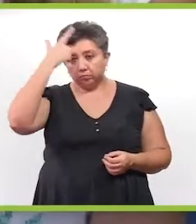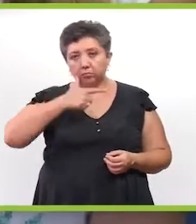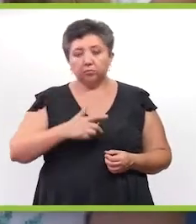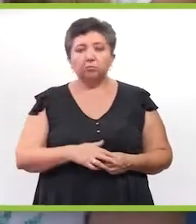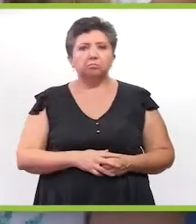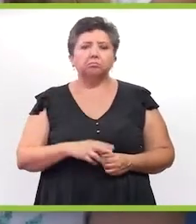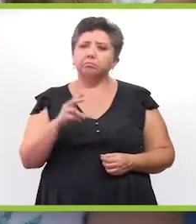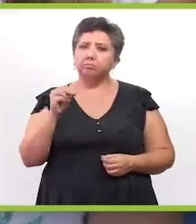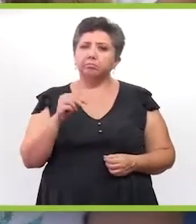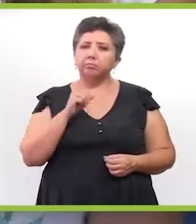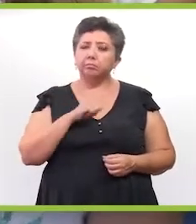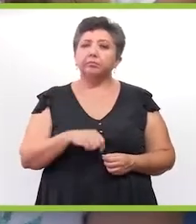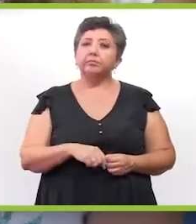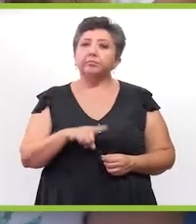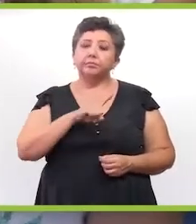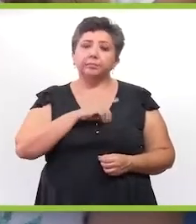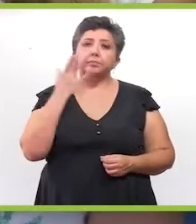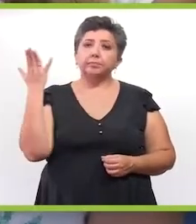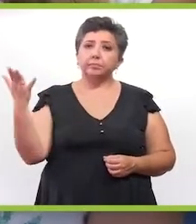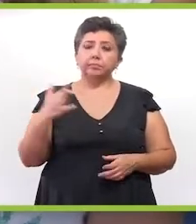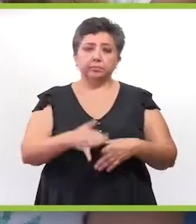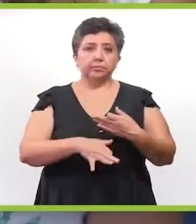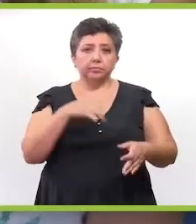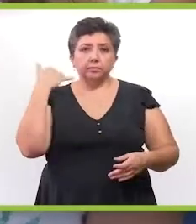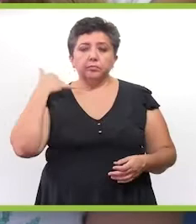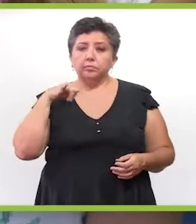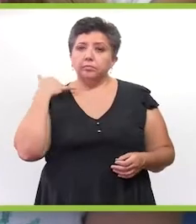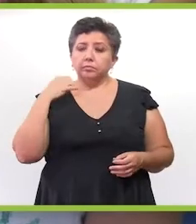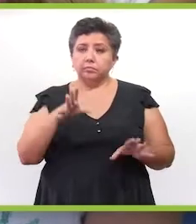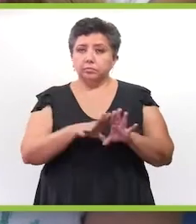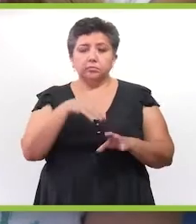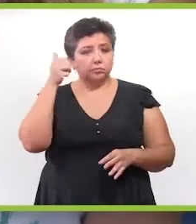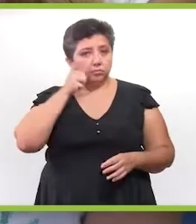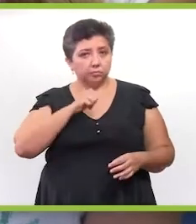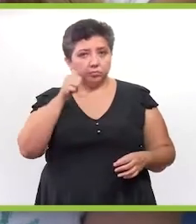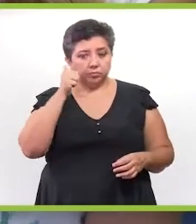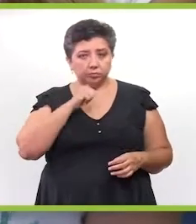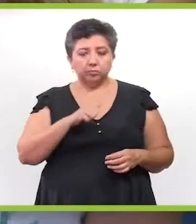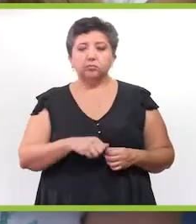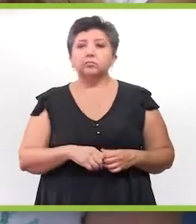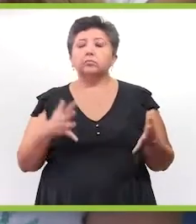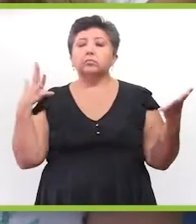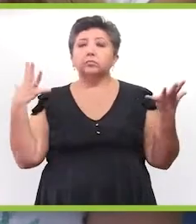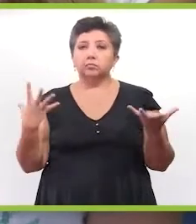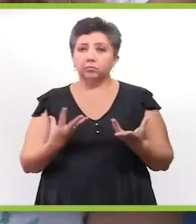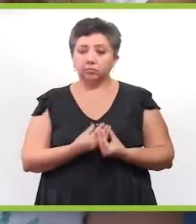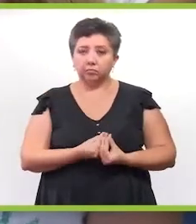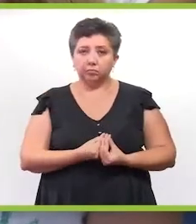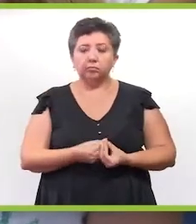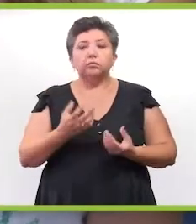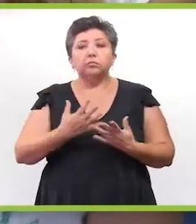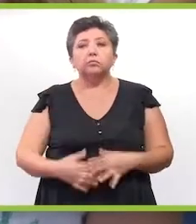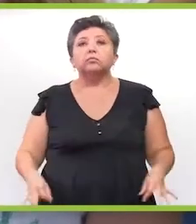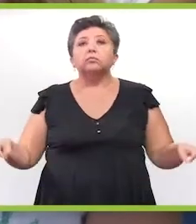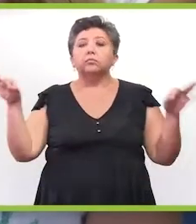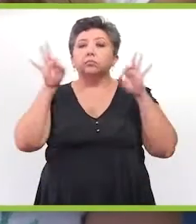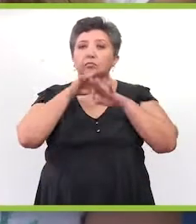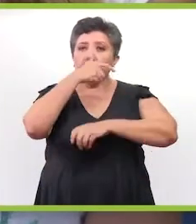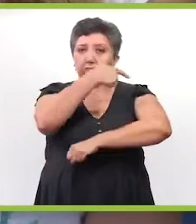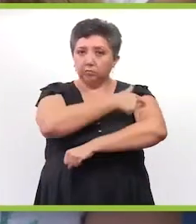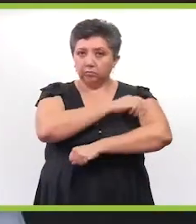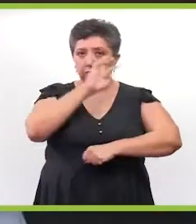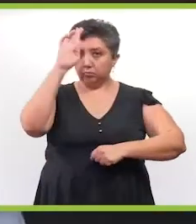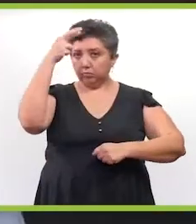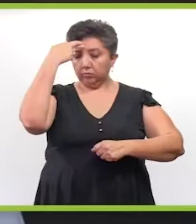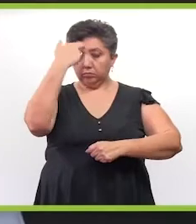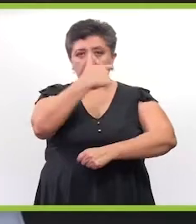noche no solamente pedirle a todos los yucatecos le dicen como siempre lo hacemos que es importante vacunar